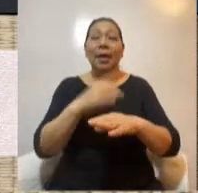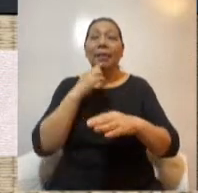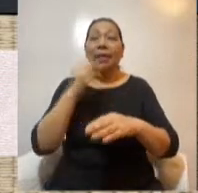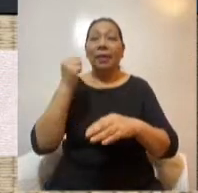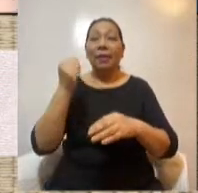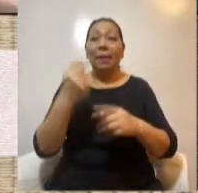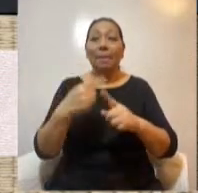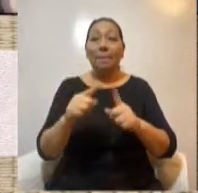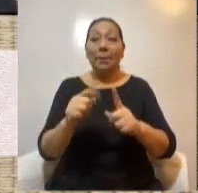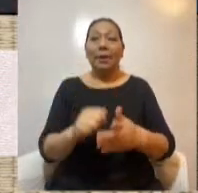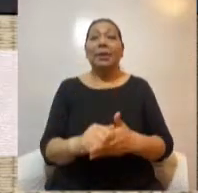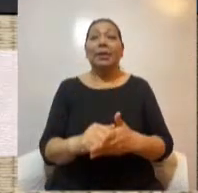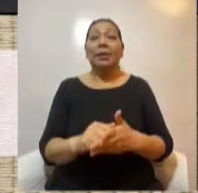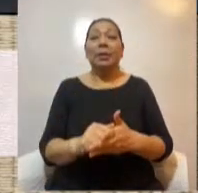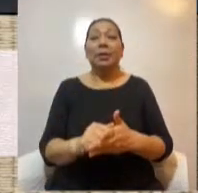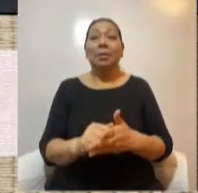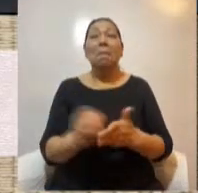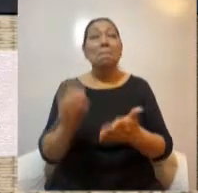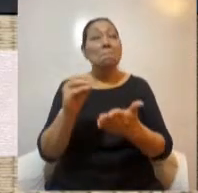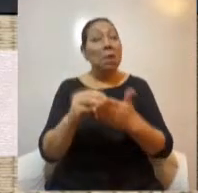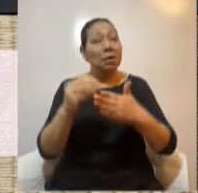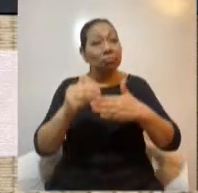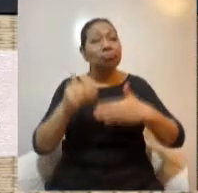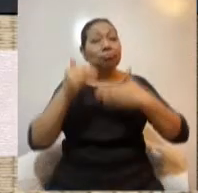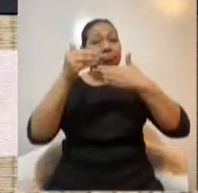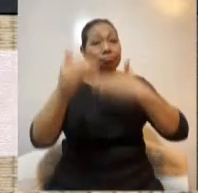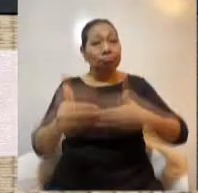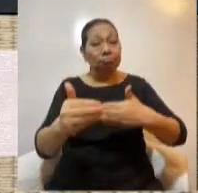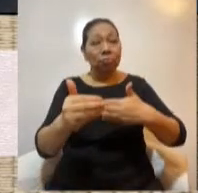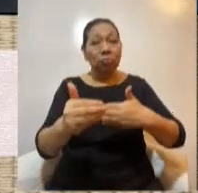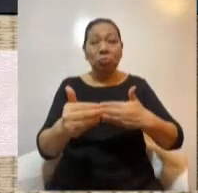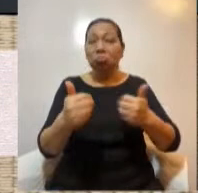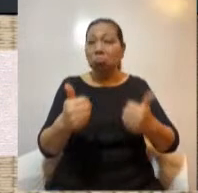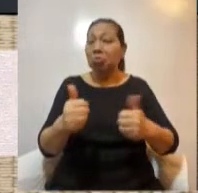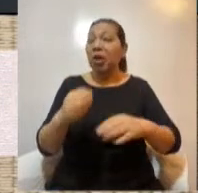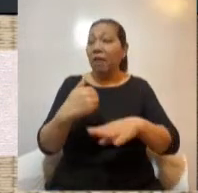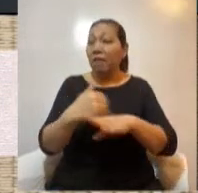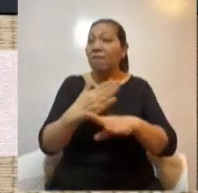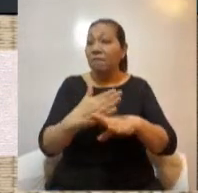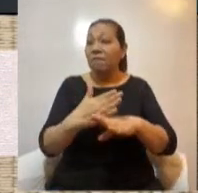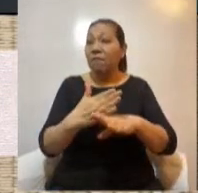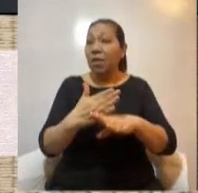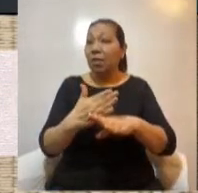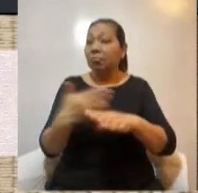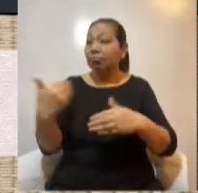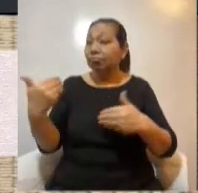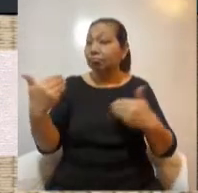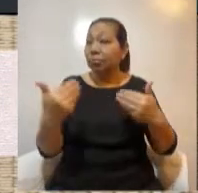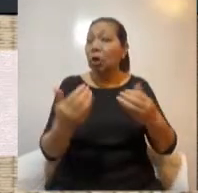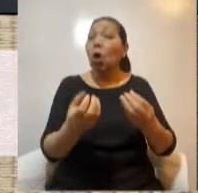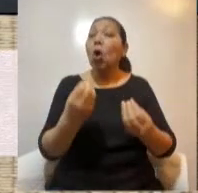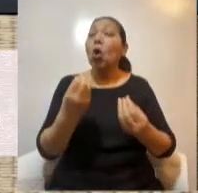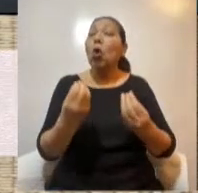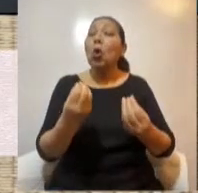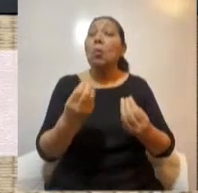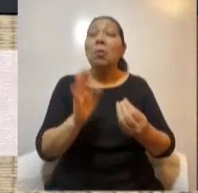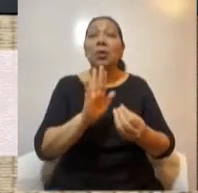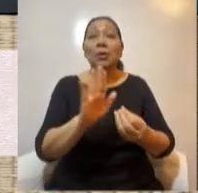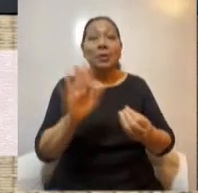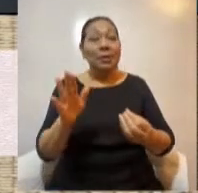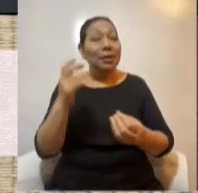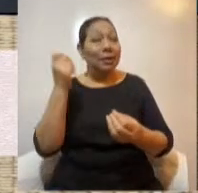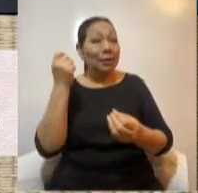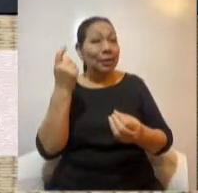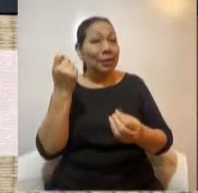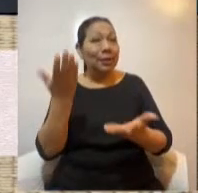del derecho. Si quieres, en términos aún más amplios, es una muy buena manera de ejemplificar cómo opera o cómo